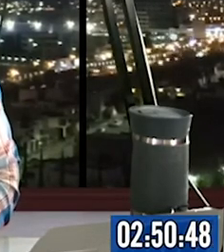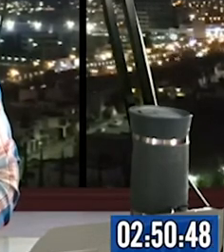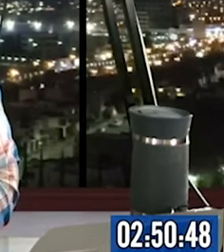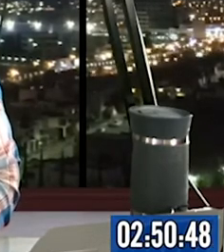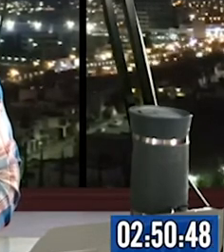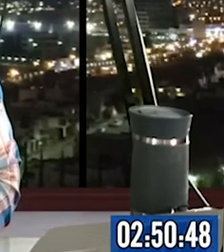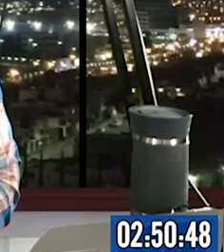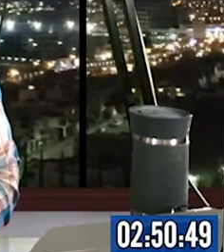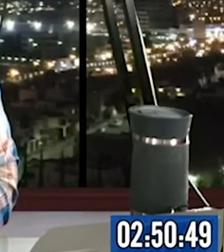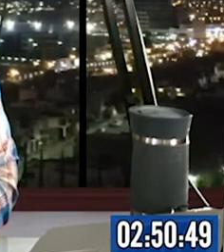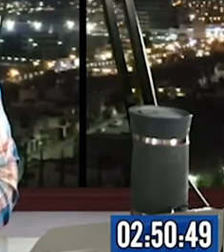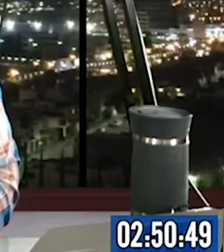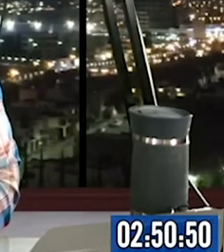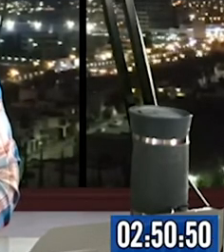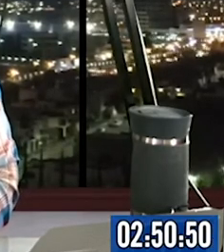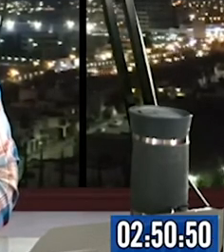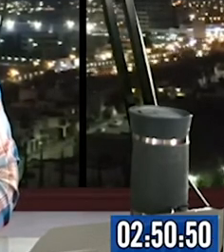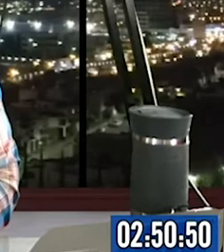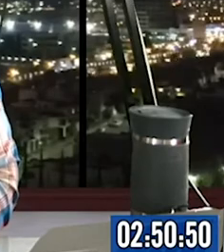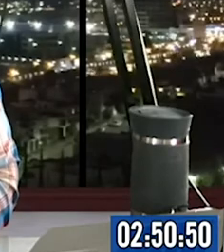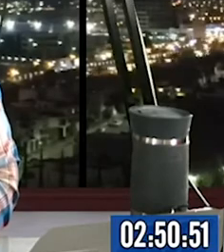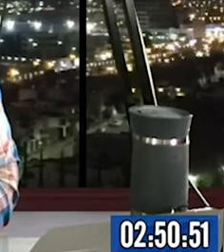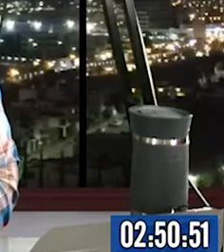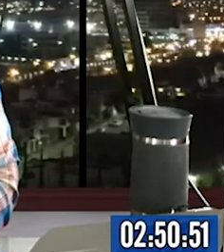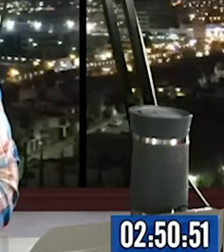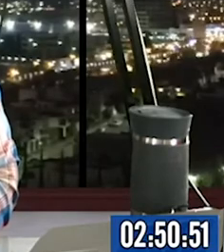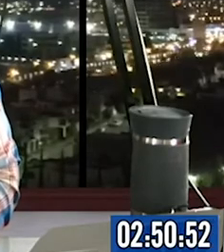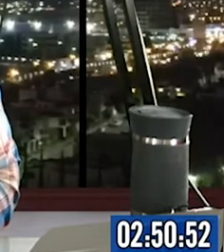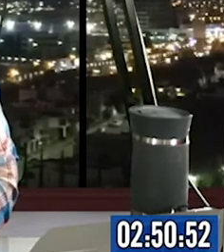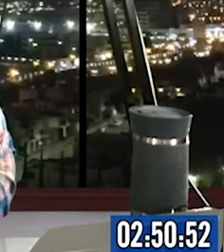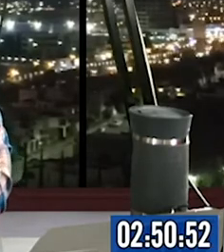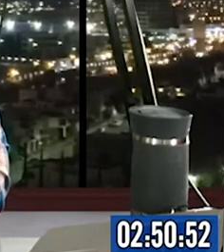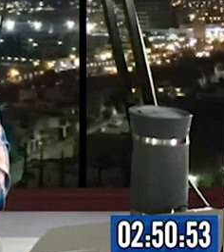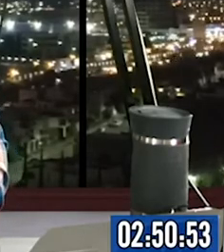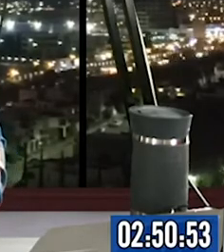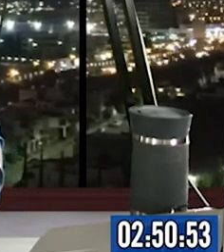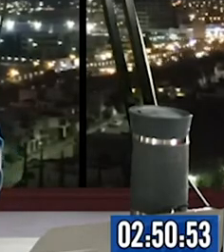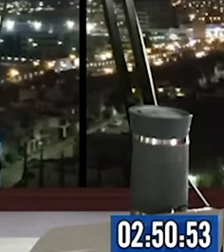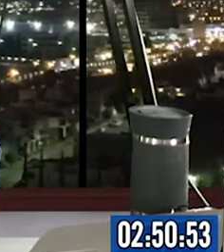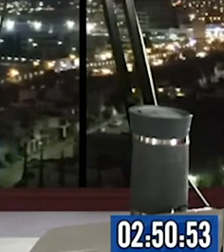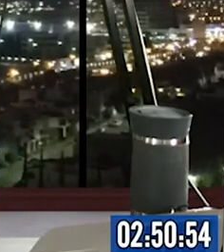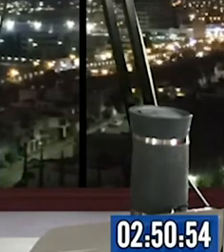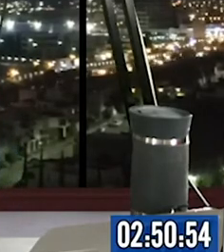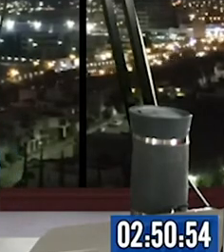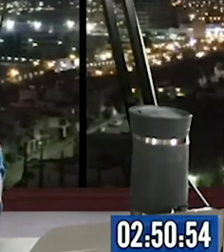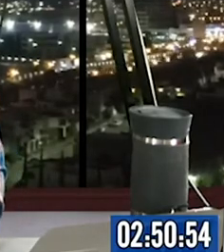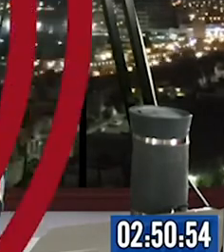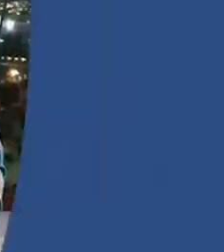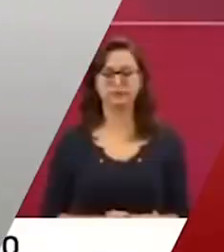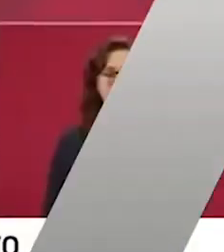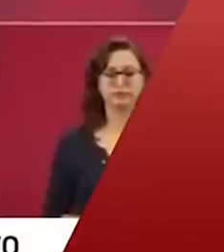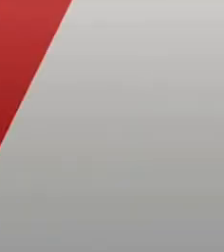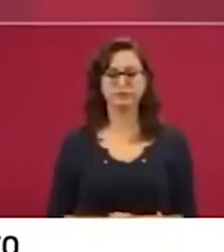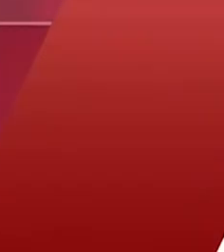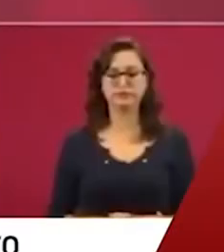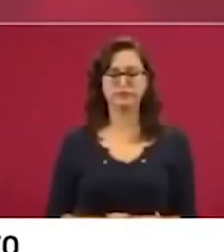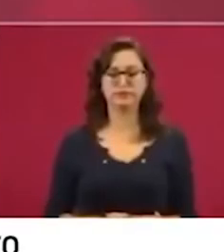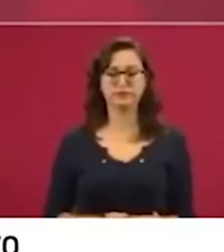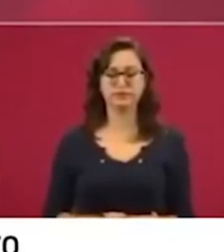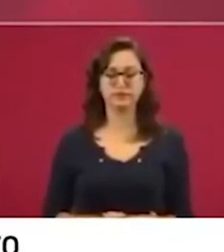ejemplo botón de muestra de la descomposición y la corrupción del régimen anterior pero vamos a escucharlo en palabras del presidente un